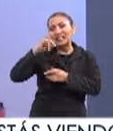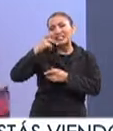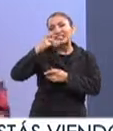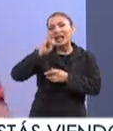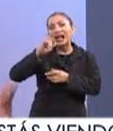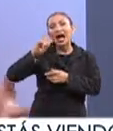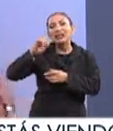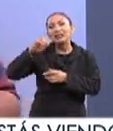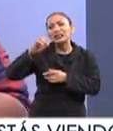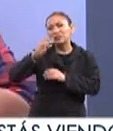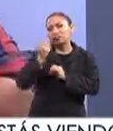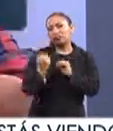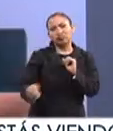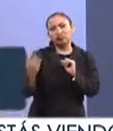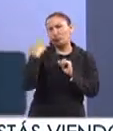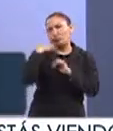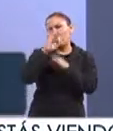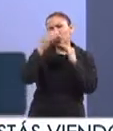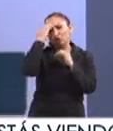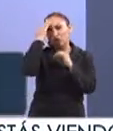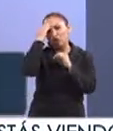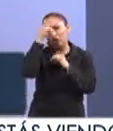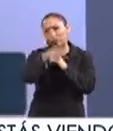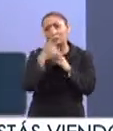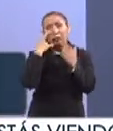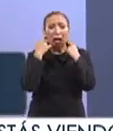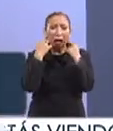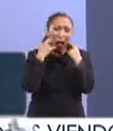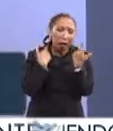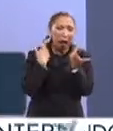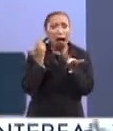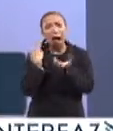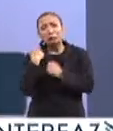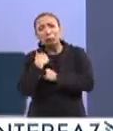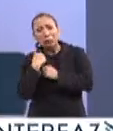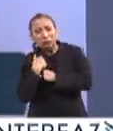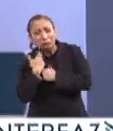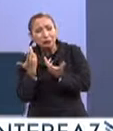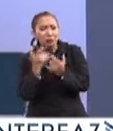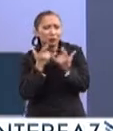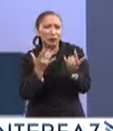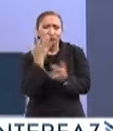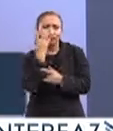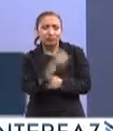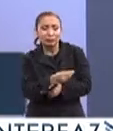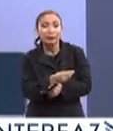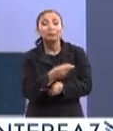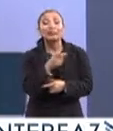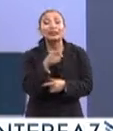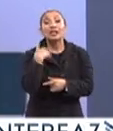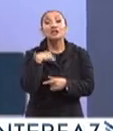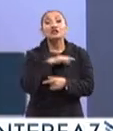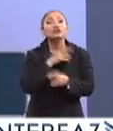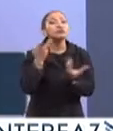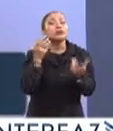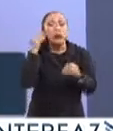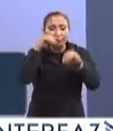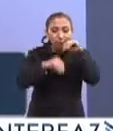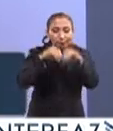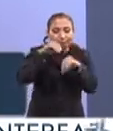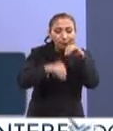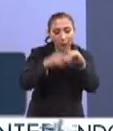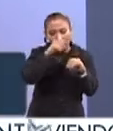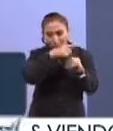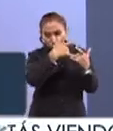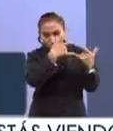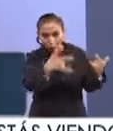cuento clásico. Súper popular, sí, conocido, que todos conocen. Hemos llorado y... Claro, etcétera. Sí, es una gran historia. Y bueno, lo que nosotros hicimos fue justamente